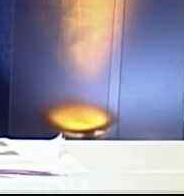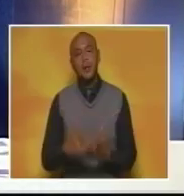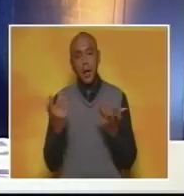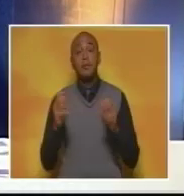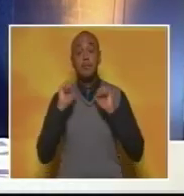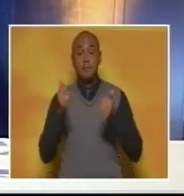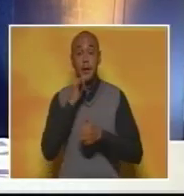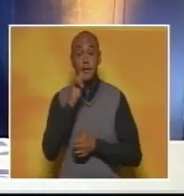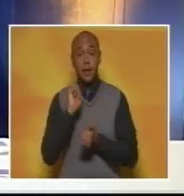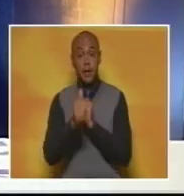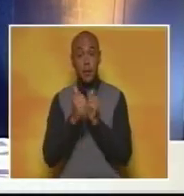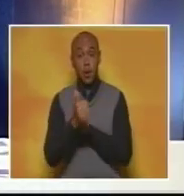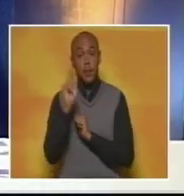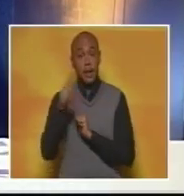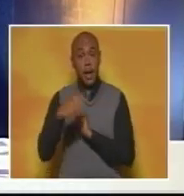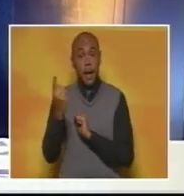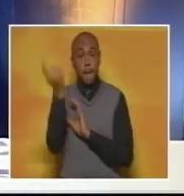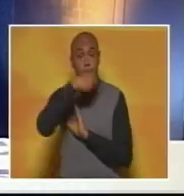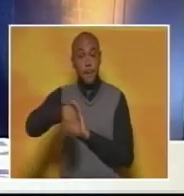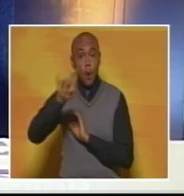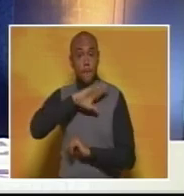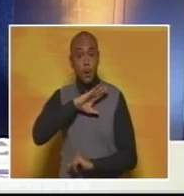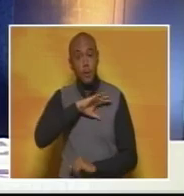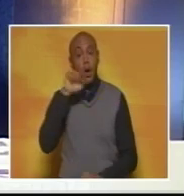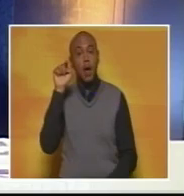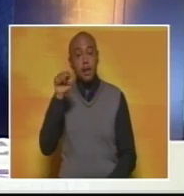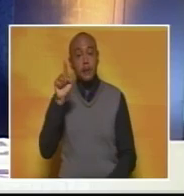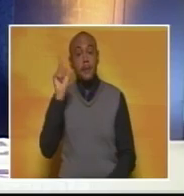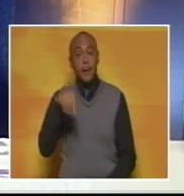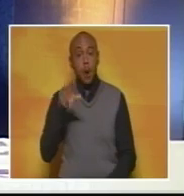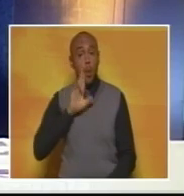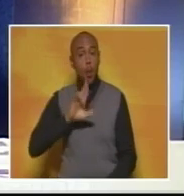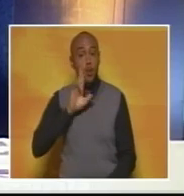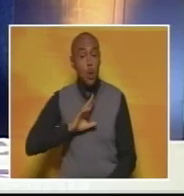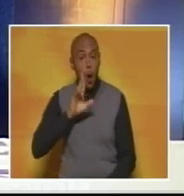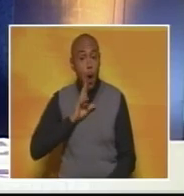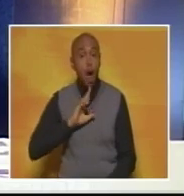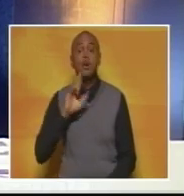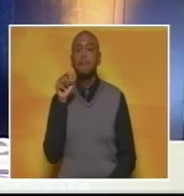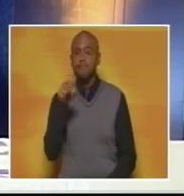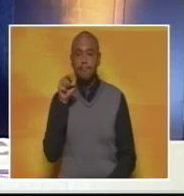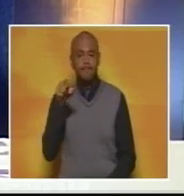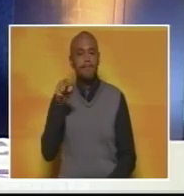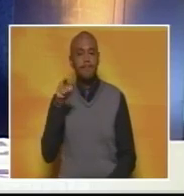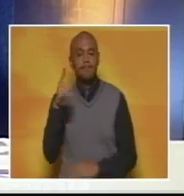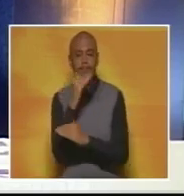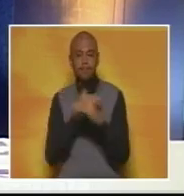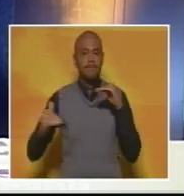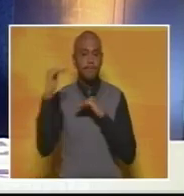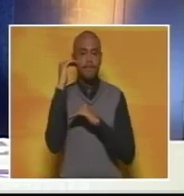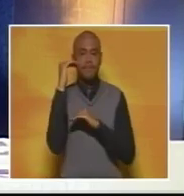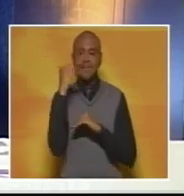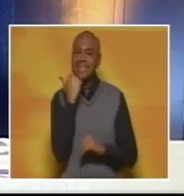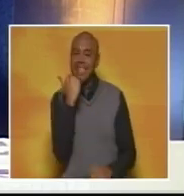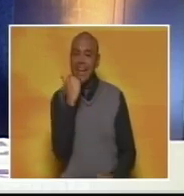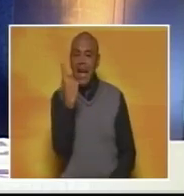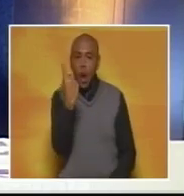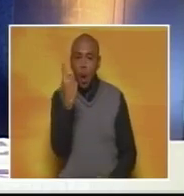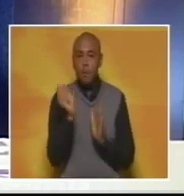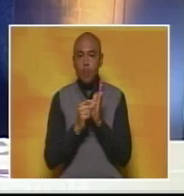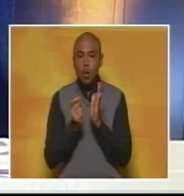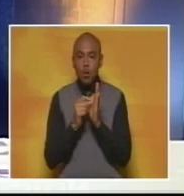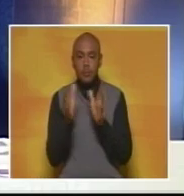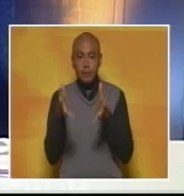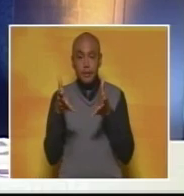Amigos, iniciamos los deportes con béisbol de Grandes Ligas porque Astros de Houston dio vuelta a la Serie Mundial y está a una victoria de lograr su